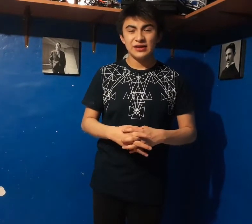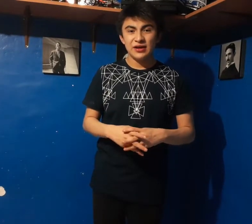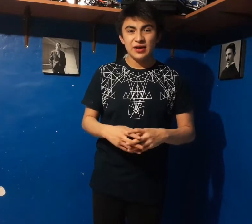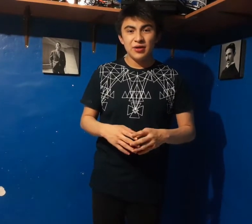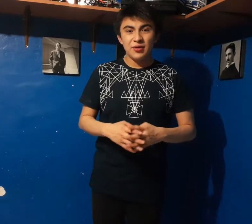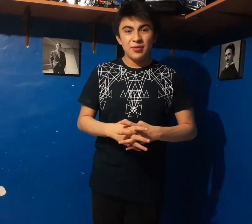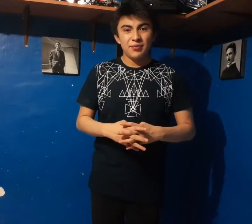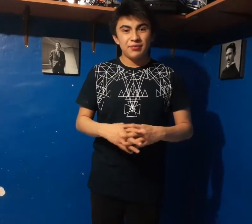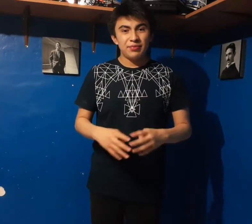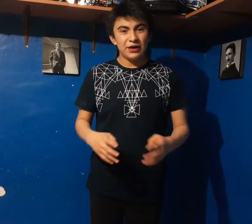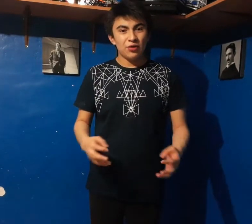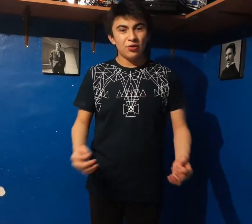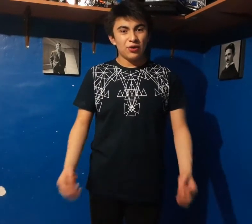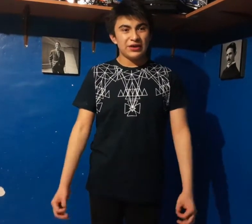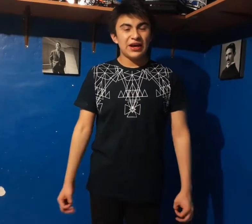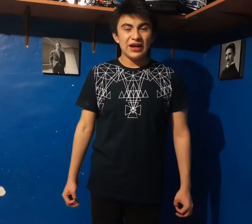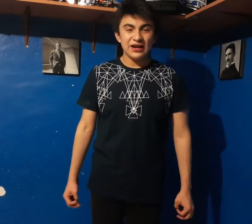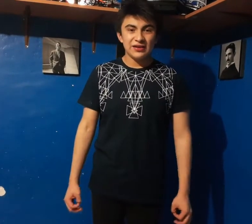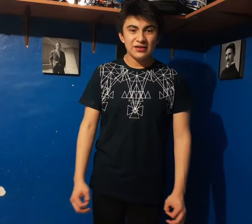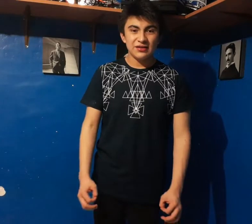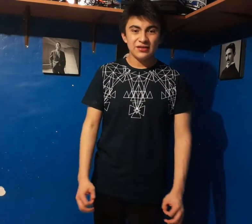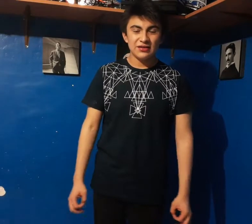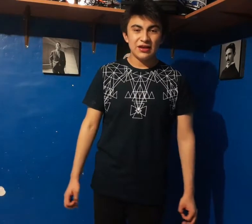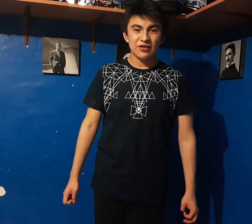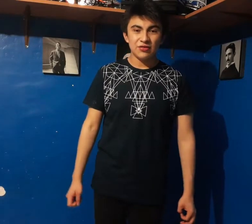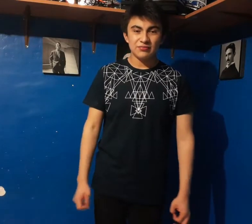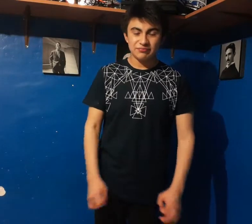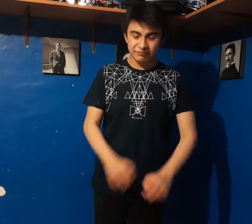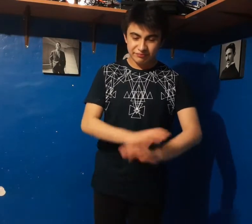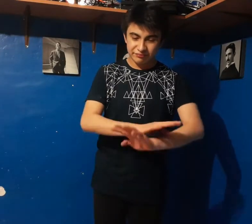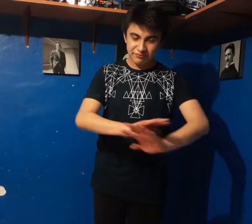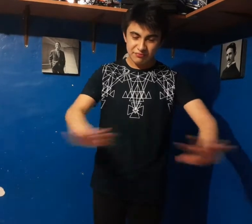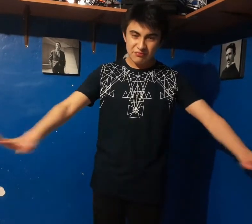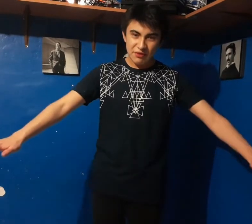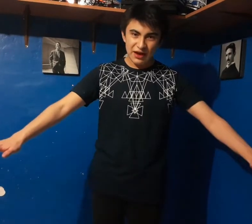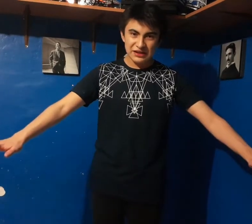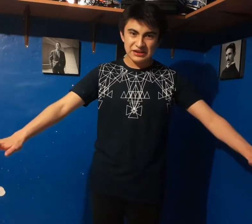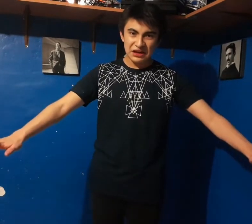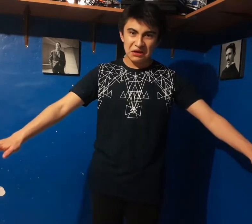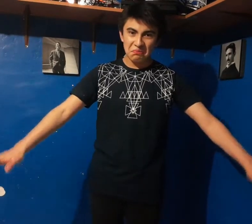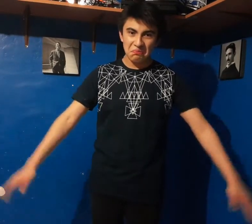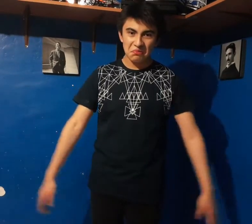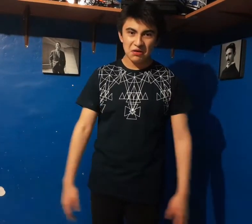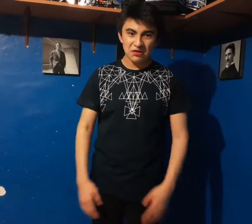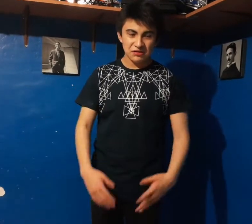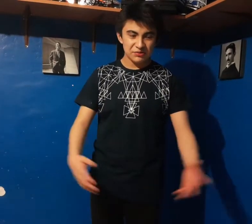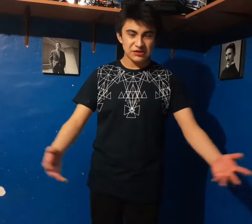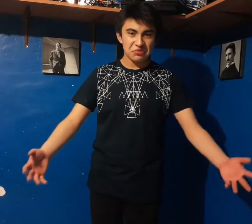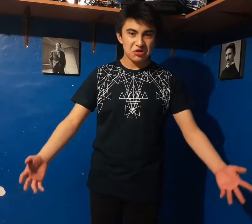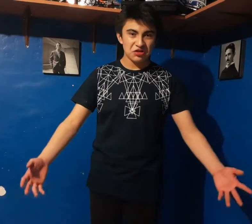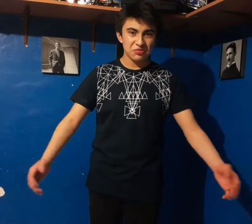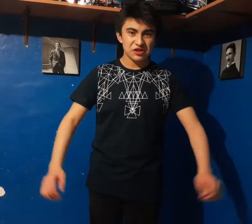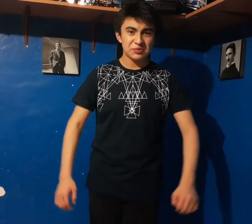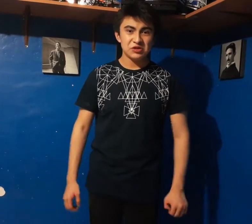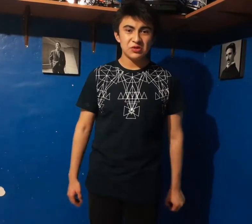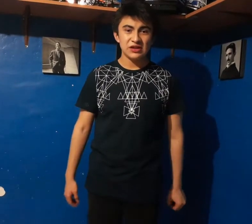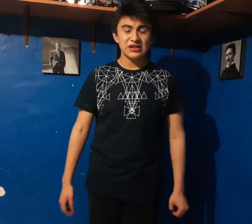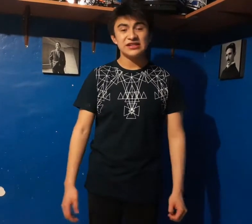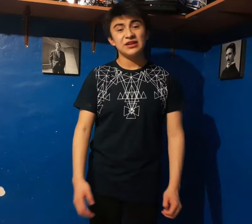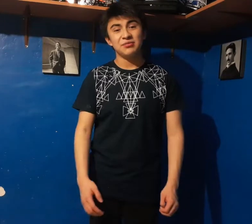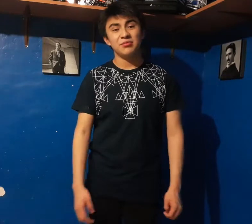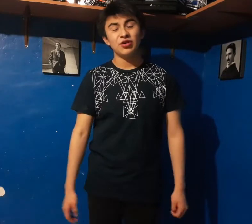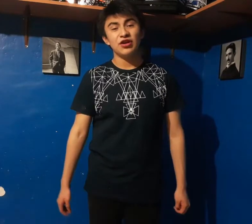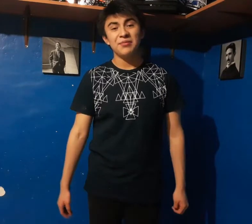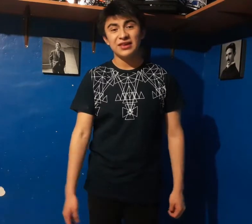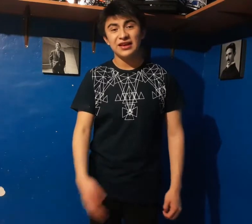mercancías. Pero Italia dijo, hasta aquí, se me están muriendo muchas personas